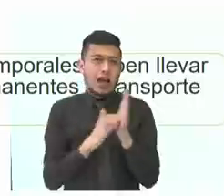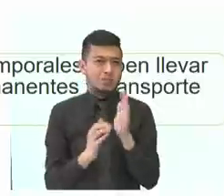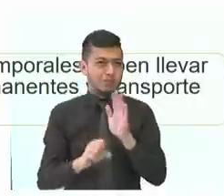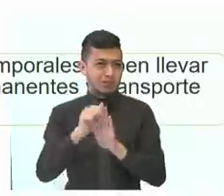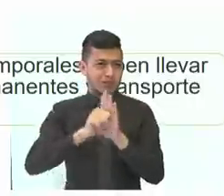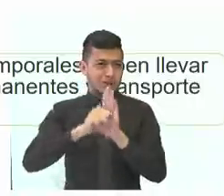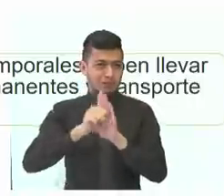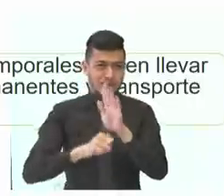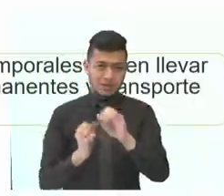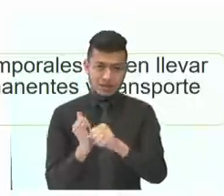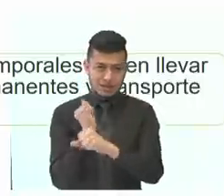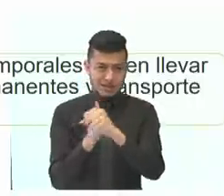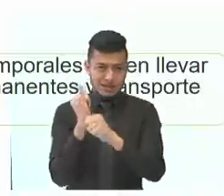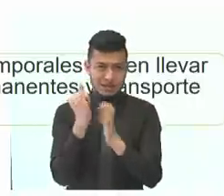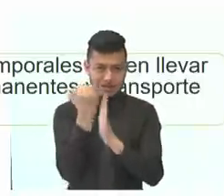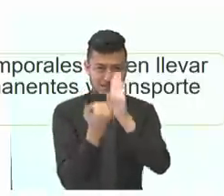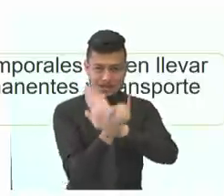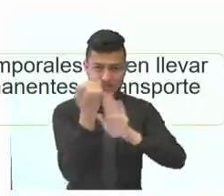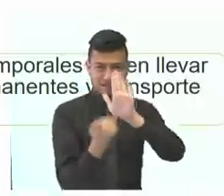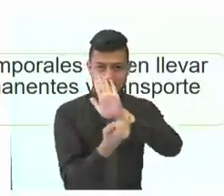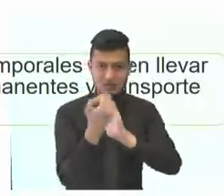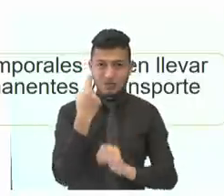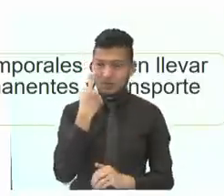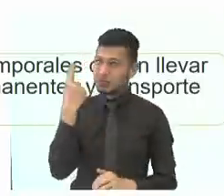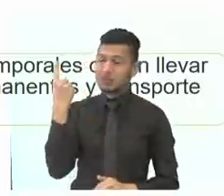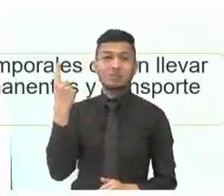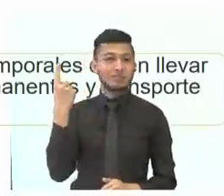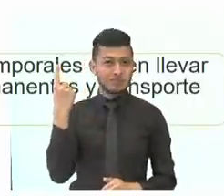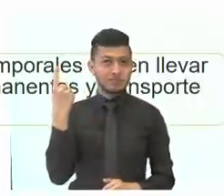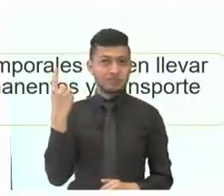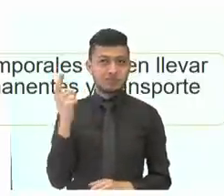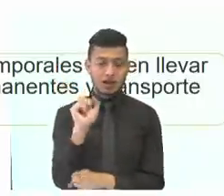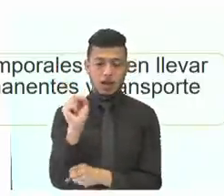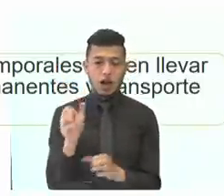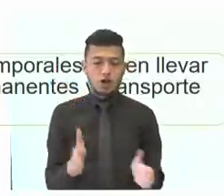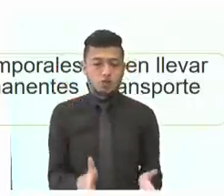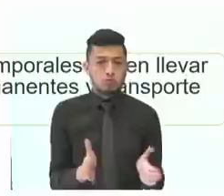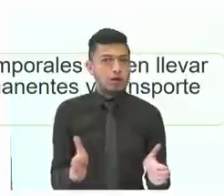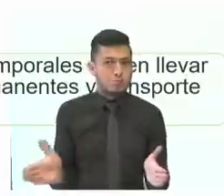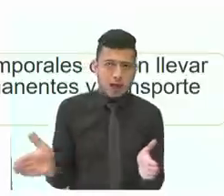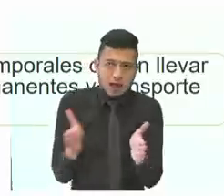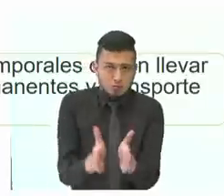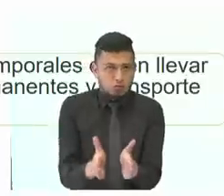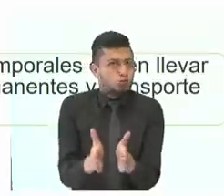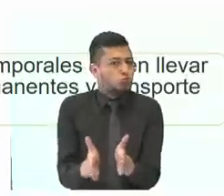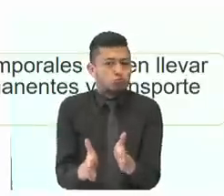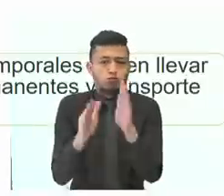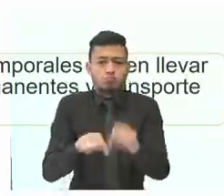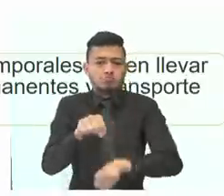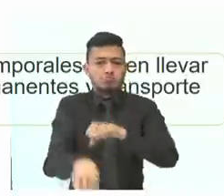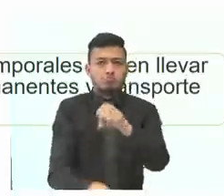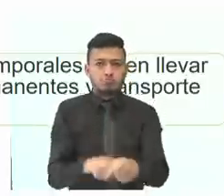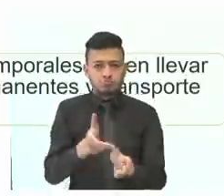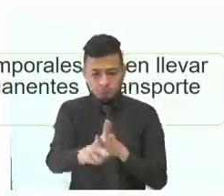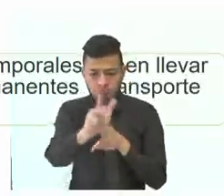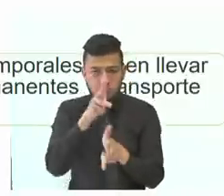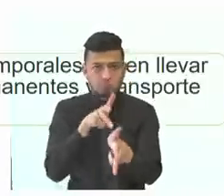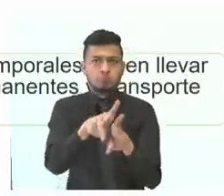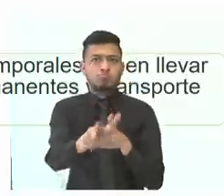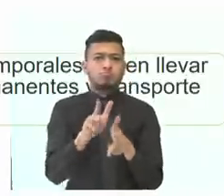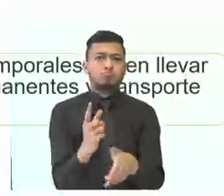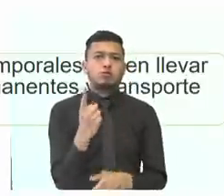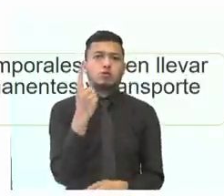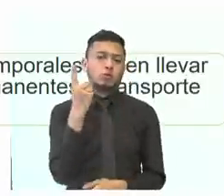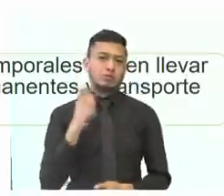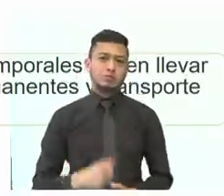representar, pues ahora tiene esto, ¿cierto? Hay un carril menos de carros, hay un carril dedicado y exclusivo de bici, señalizado.